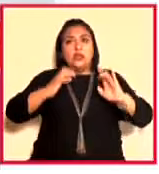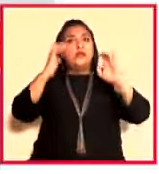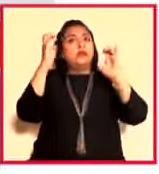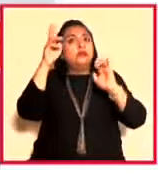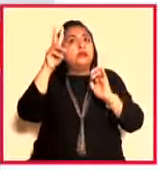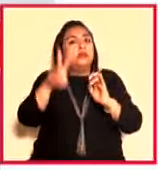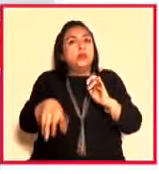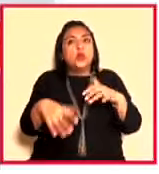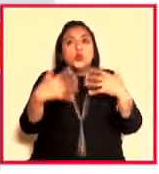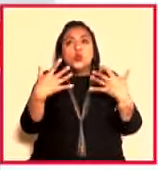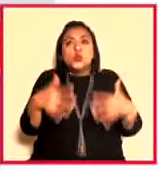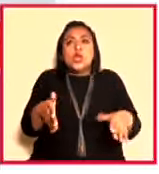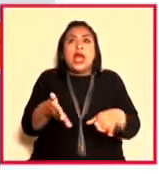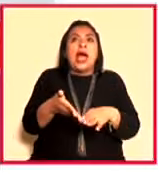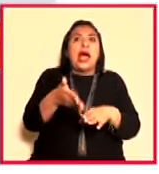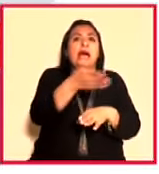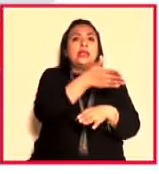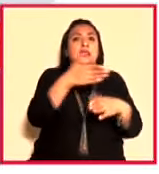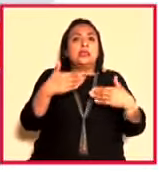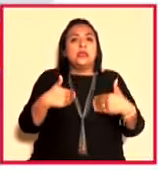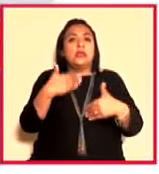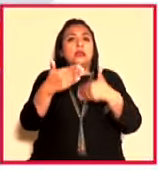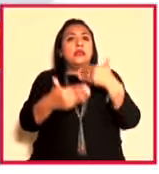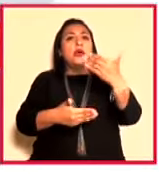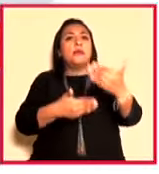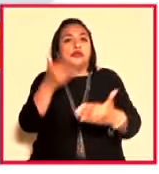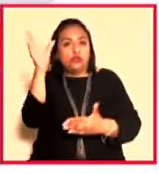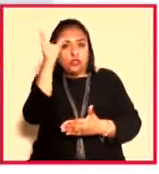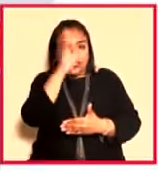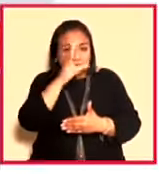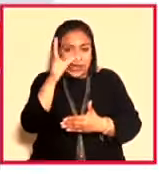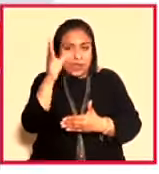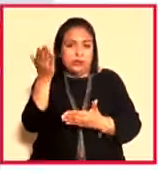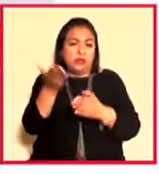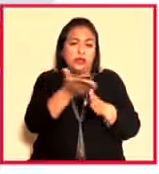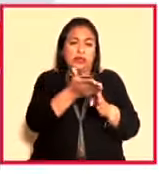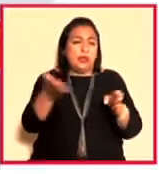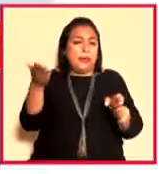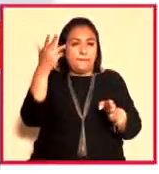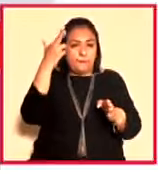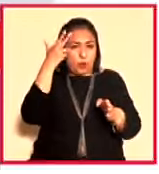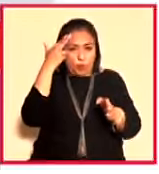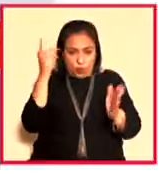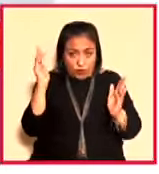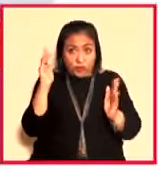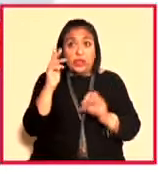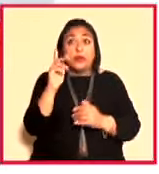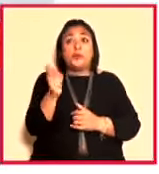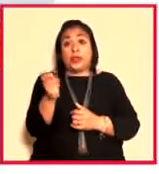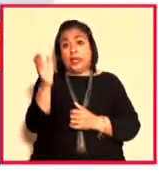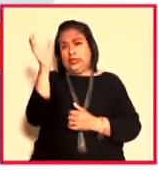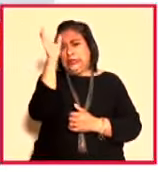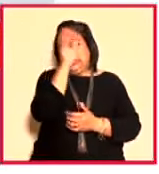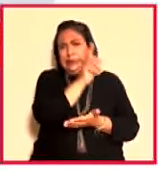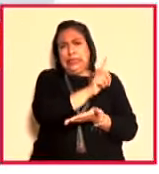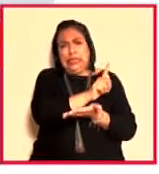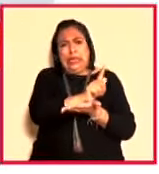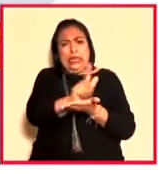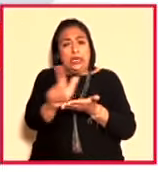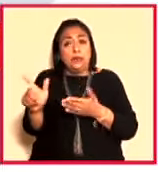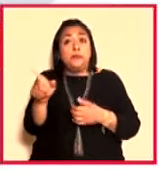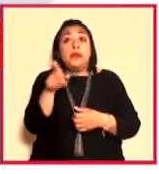diorama de lo que se entendía por progreso y avance científico en el porfiriato, es decir, la ciencia pura y dura.